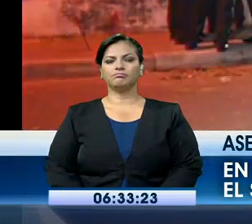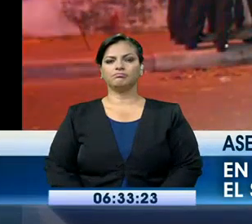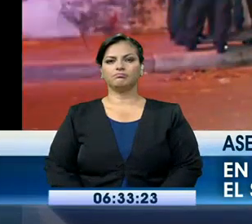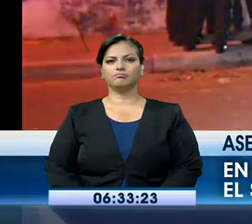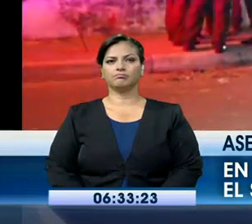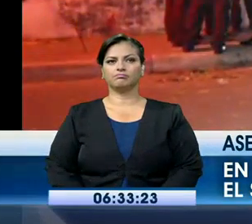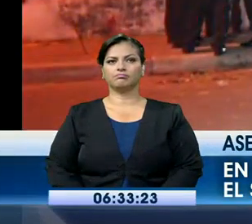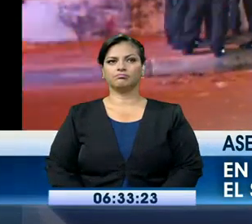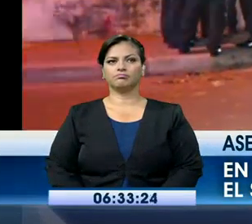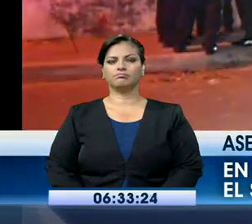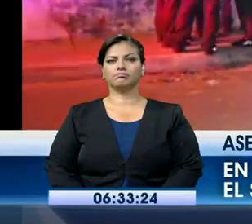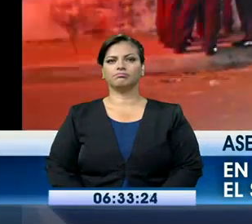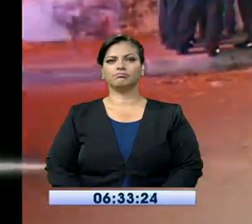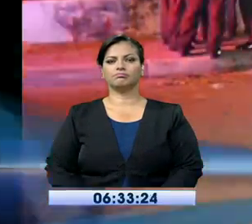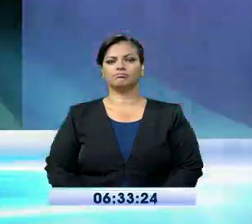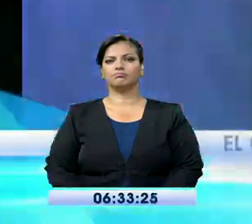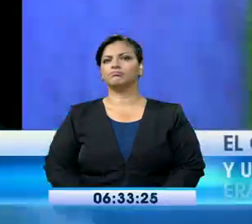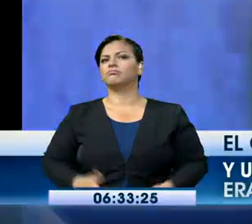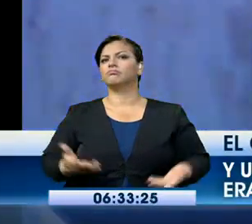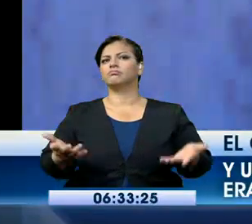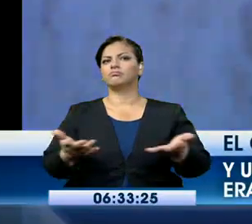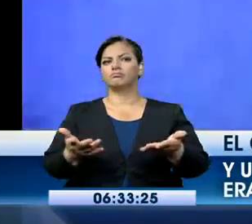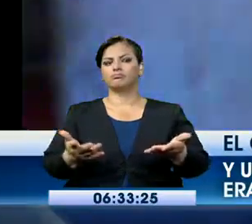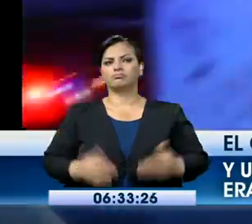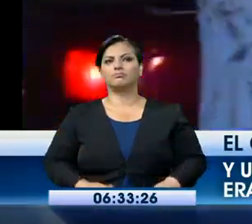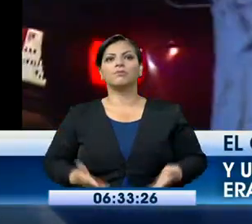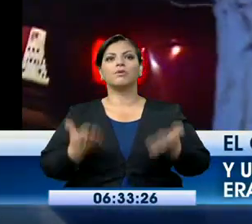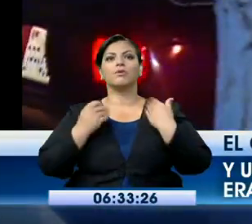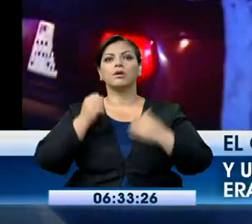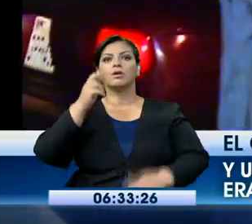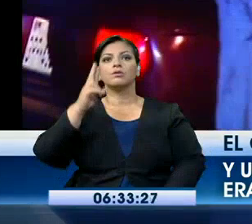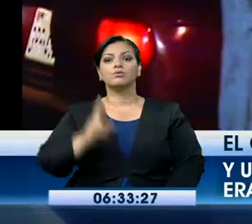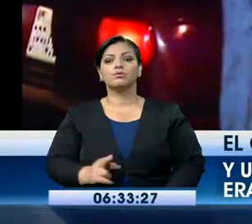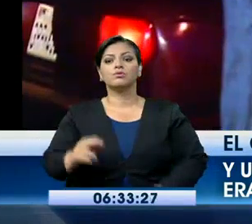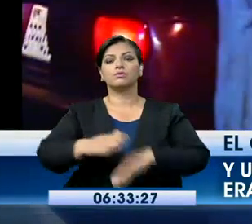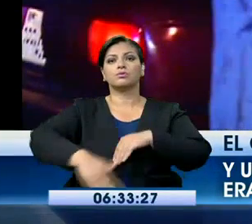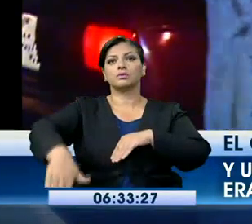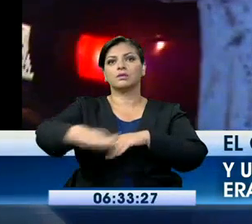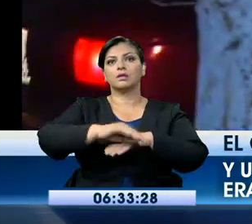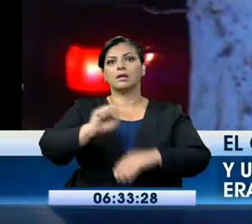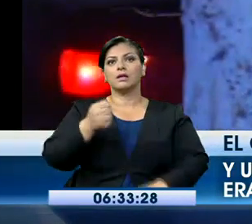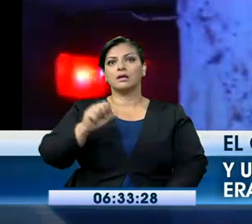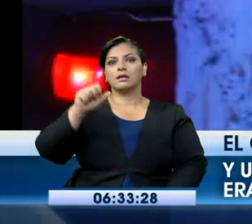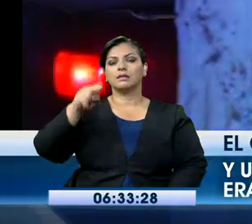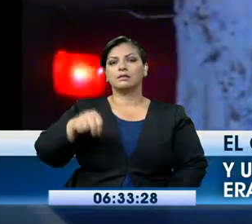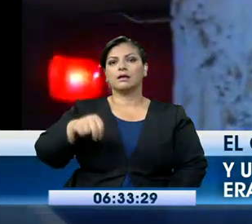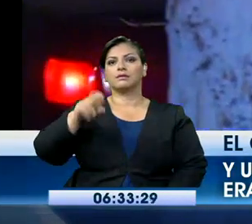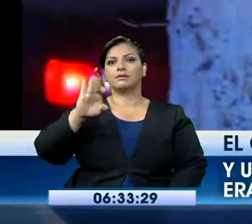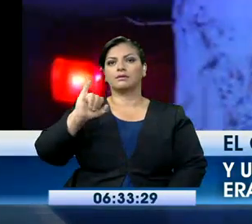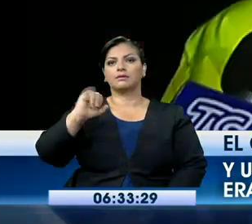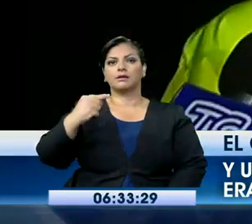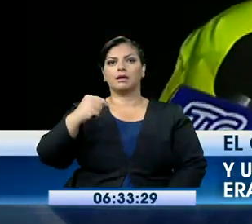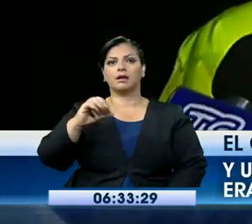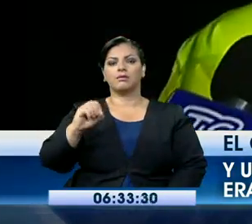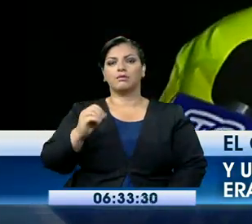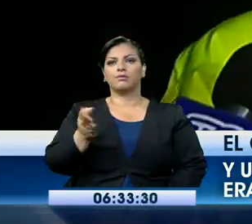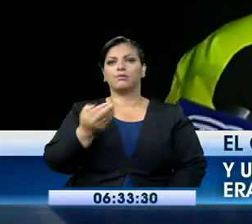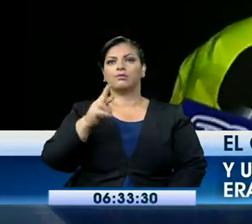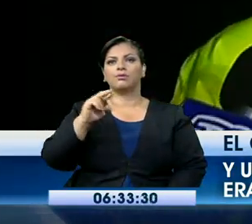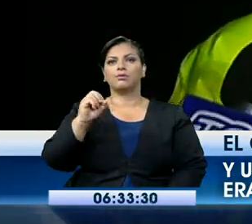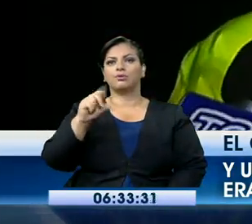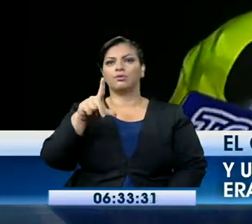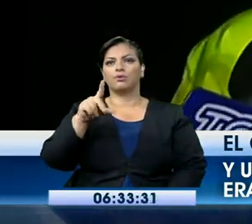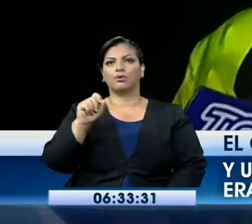cooperativa Carlos Guevara Moreno II, en el sector Santiaguito Roldós, en el sur de Guayaquil. Conocemos que fueron